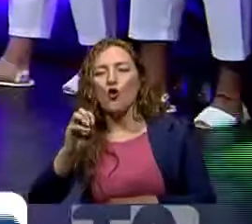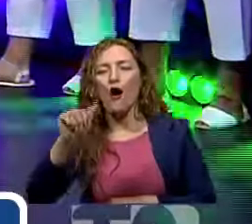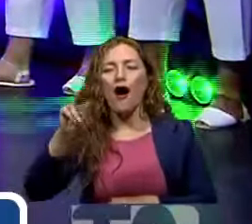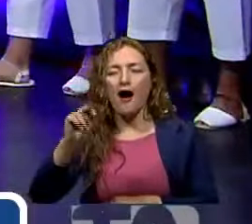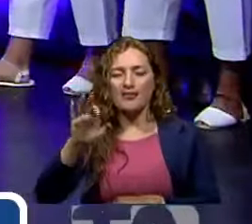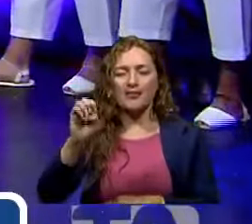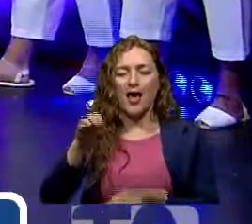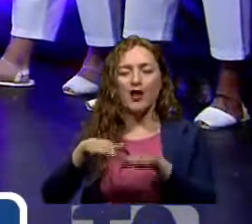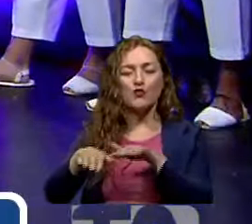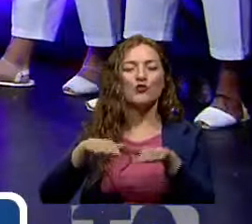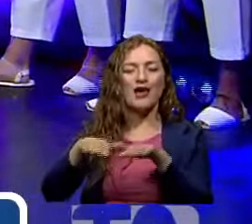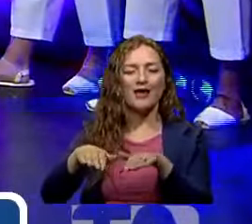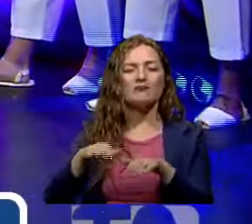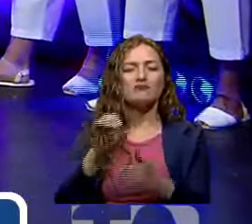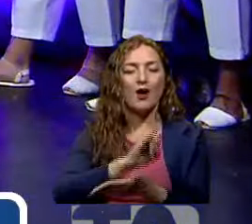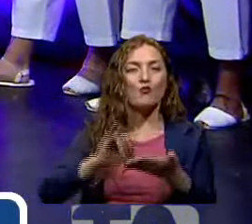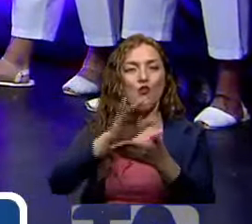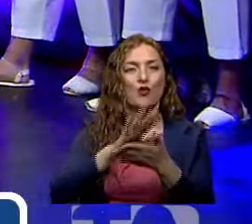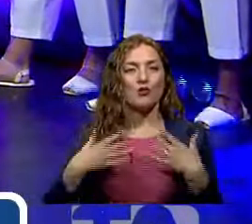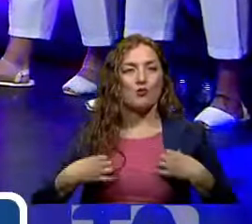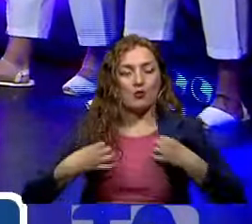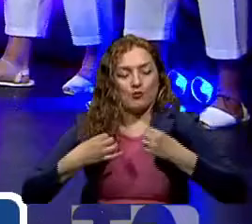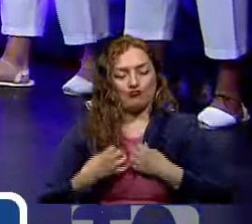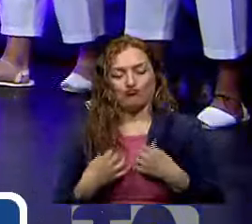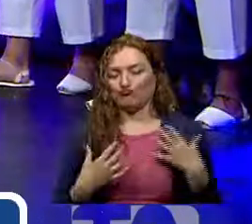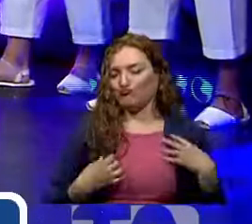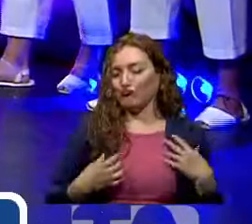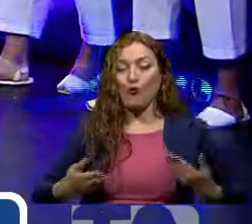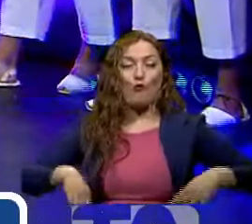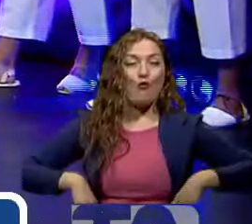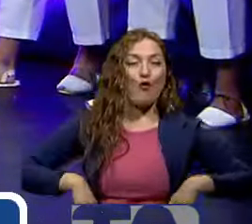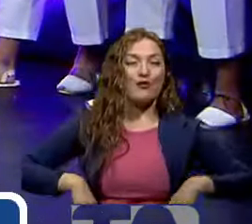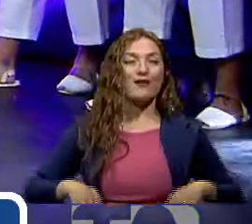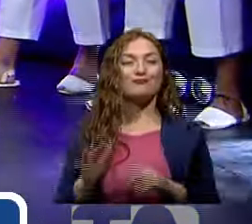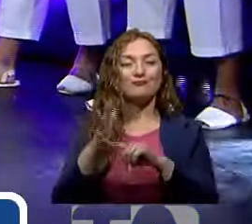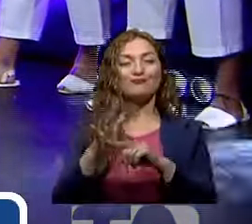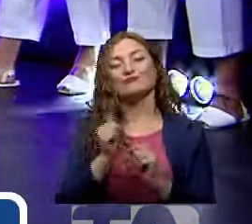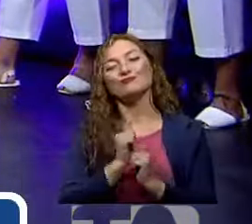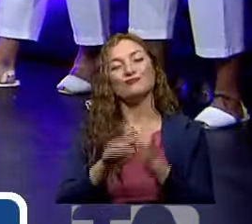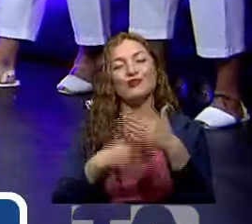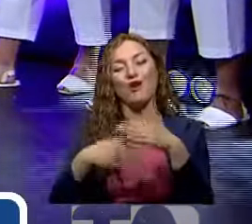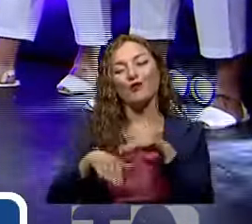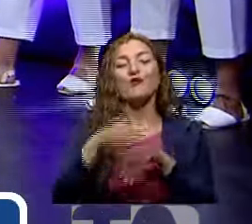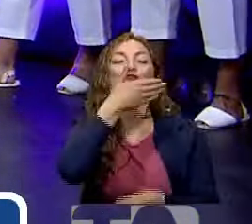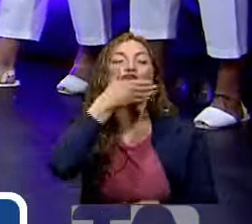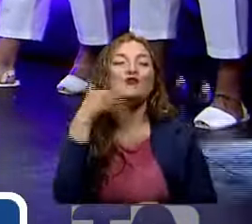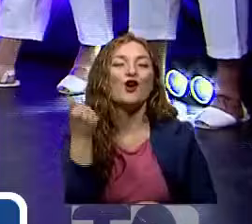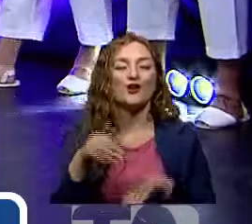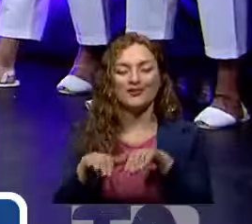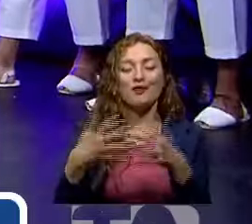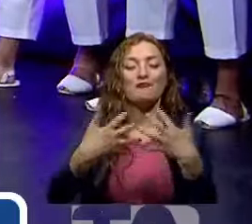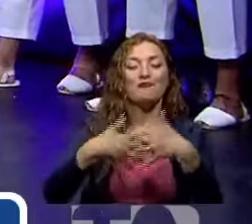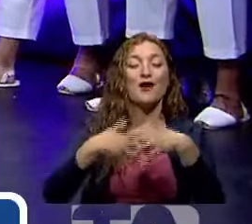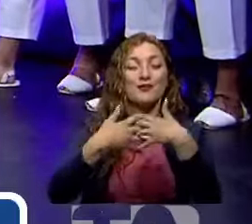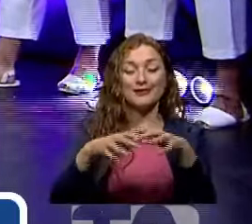Y yo ya me vestí de moda bien para ir a la feria, esta feria que además demuestra que en Atuntaqui están los mejores textiles del Ecuador, que